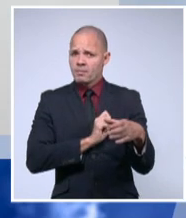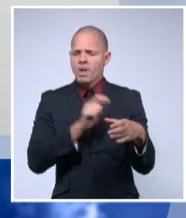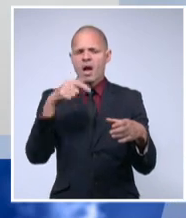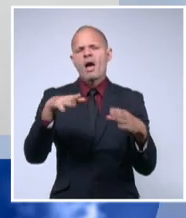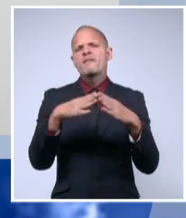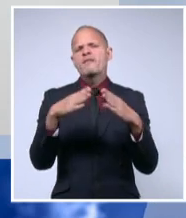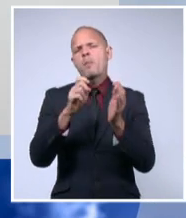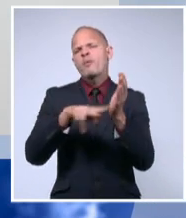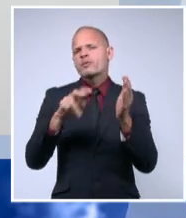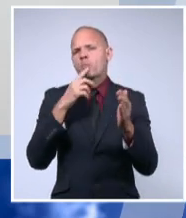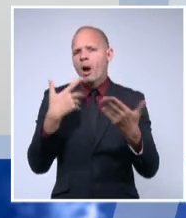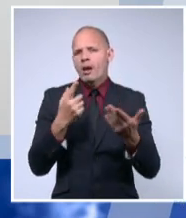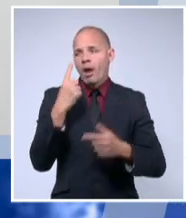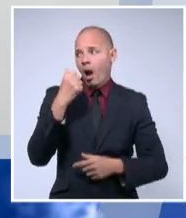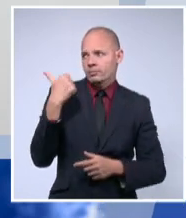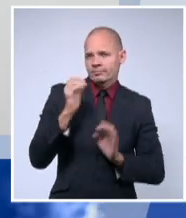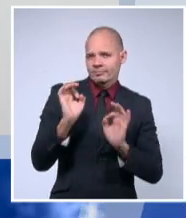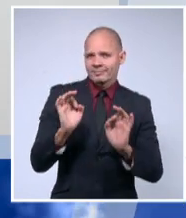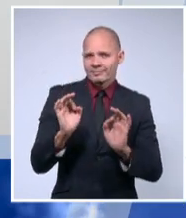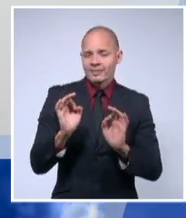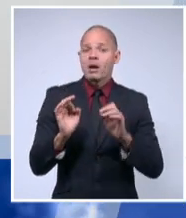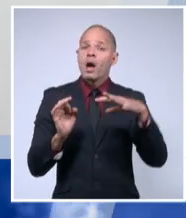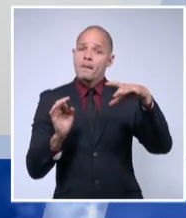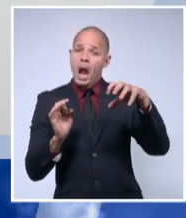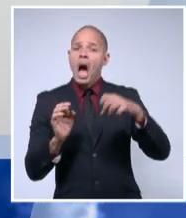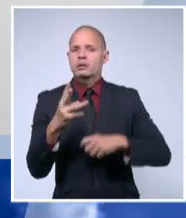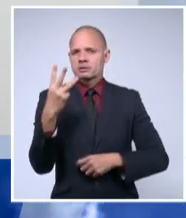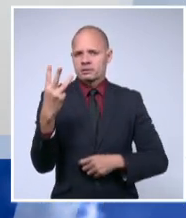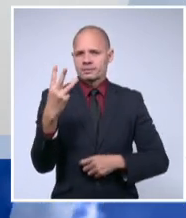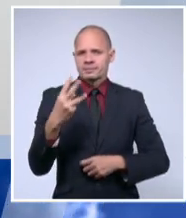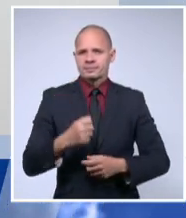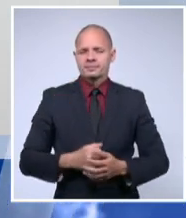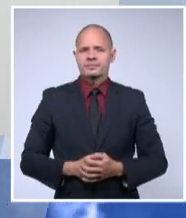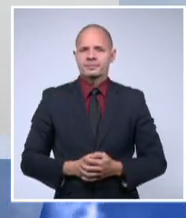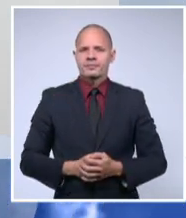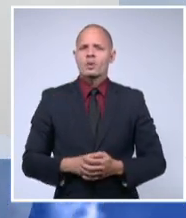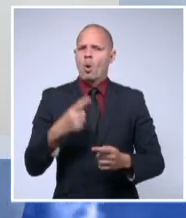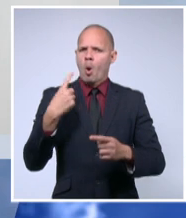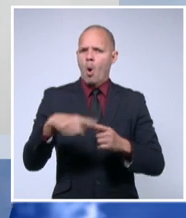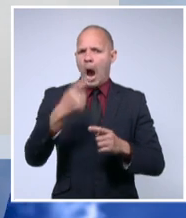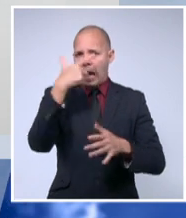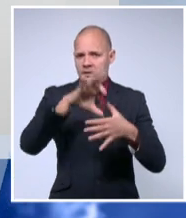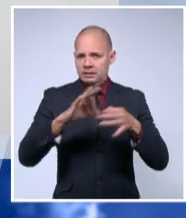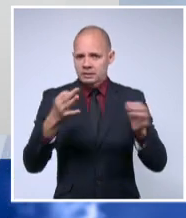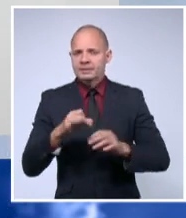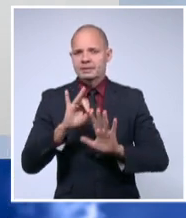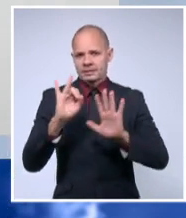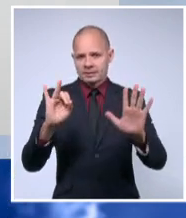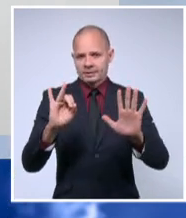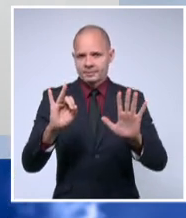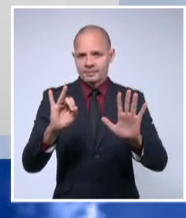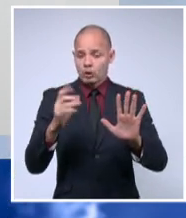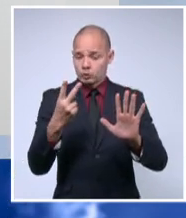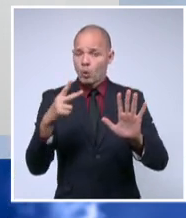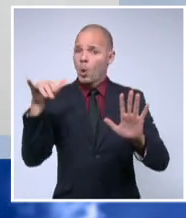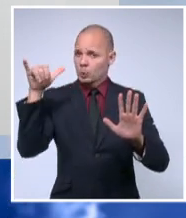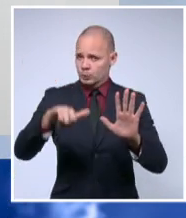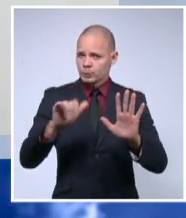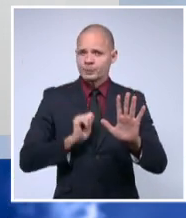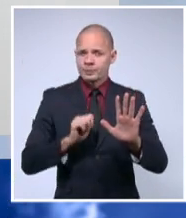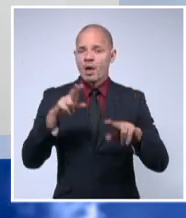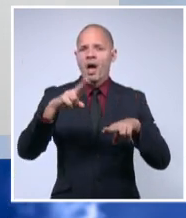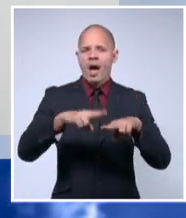la siguiente. Pinar del Río suma 13 nuevos casos, Artemisa 7, 2 importados, La Habana